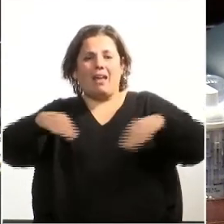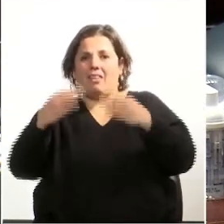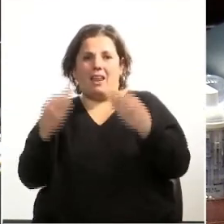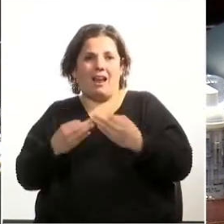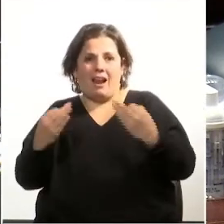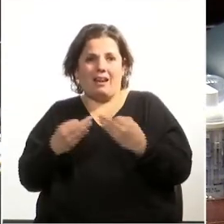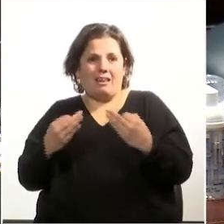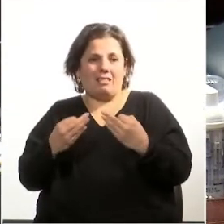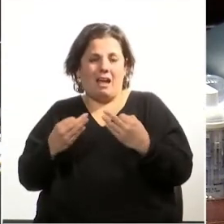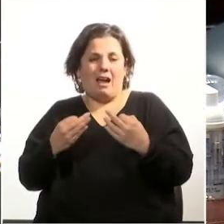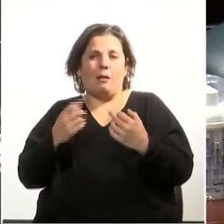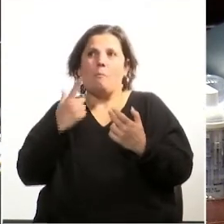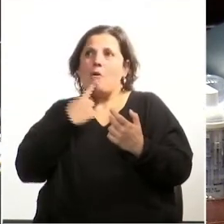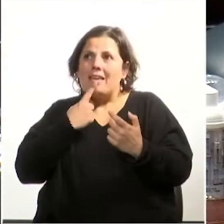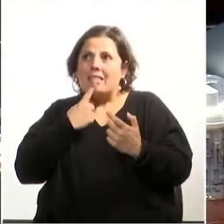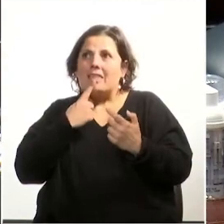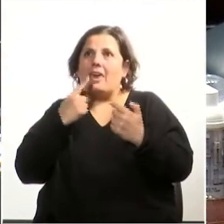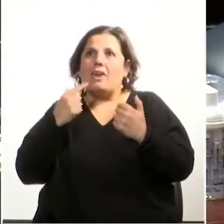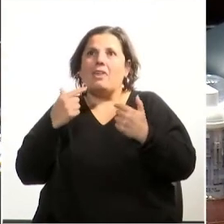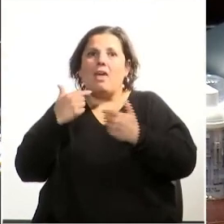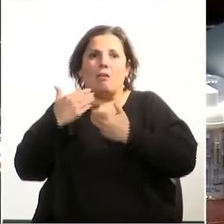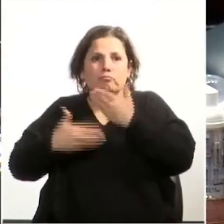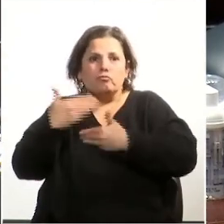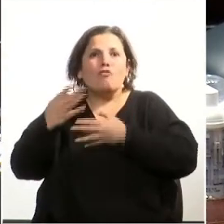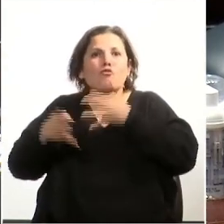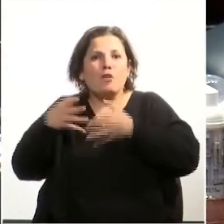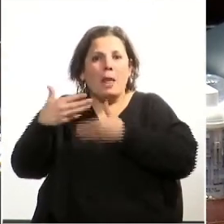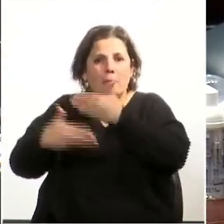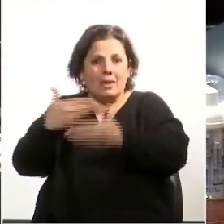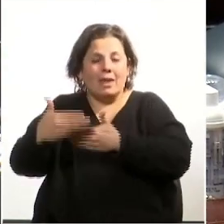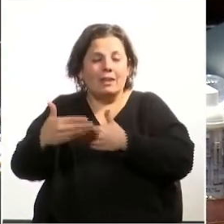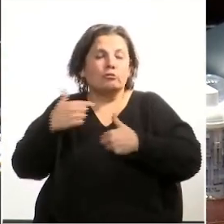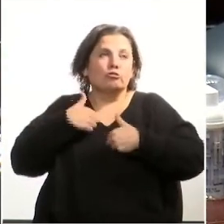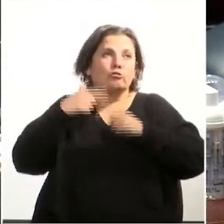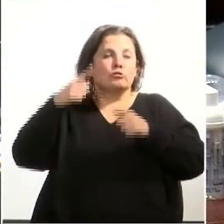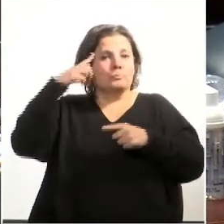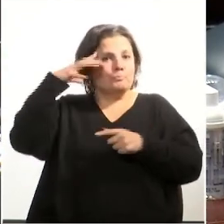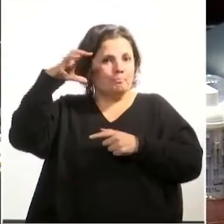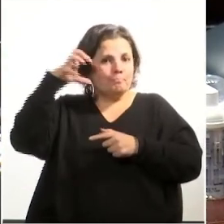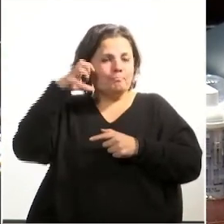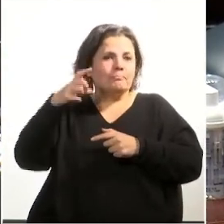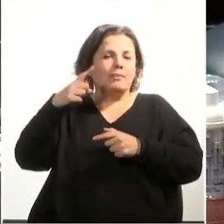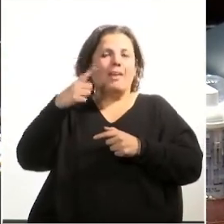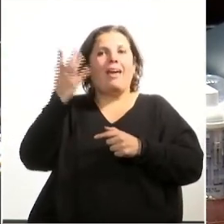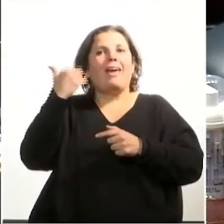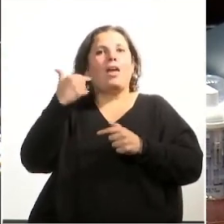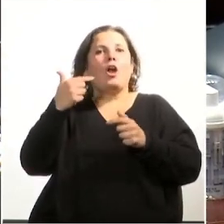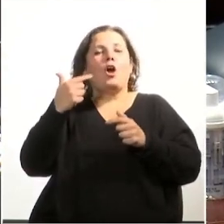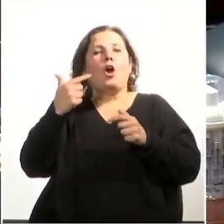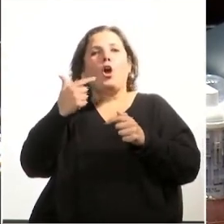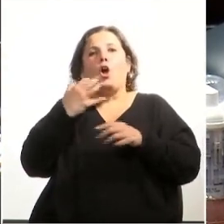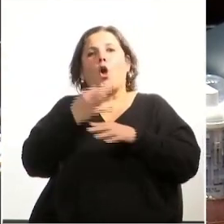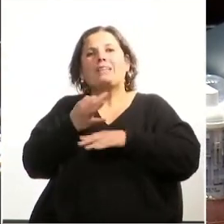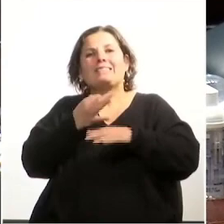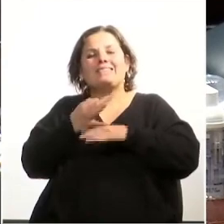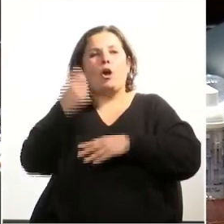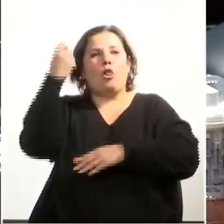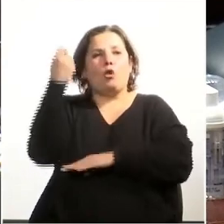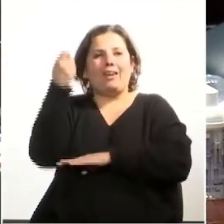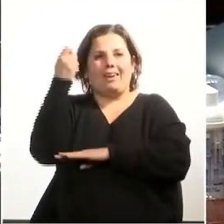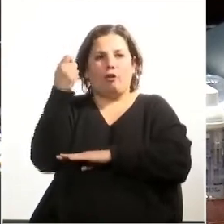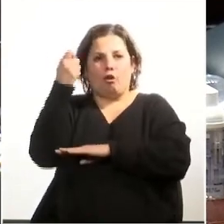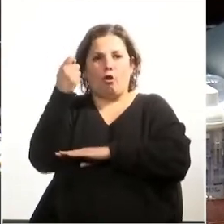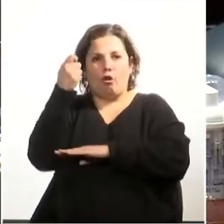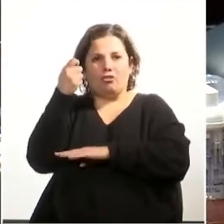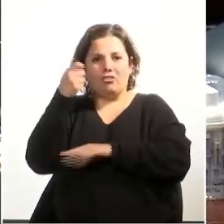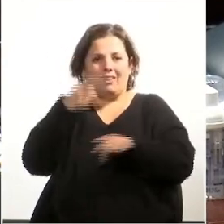realidad política y práctica, y me hace recordar aquel consejo de Don Quijote